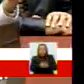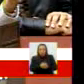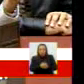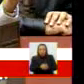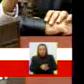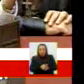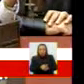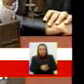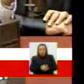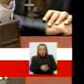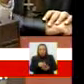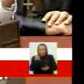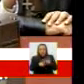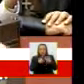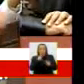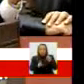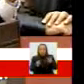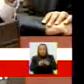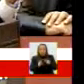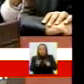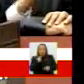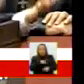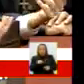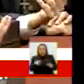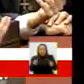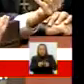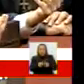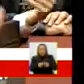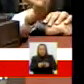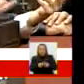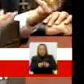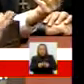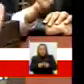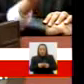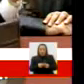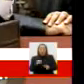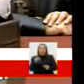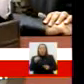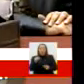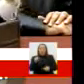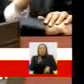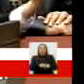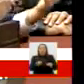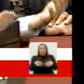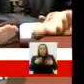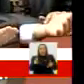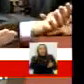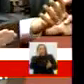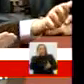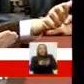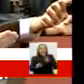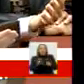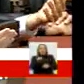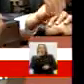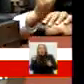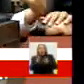2 razones importantes. Para aquellos parlamentarios que no son miembros de las comisiones ordinarias, de alguna comisión ordinaria, pueda enterarse de lo que hacen las otras